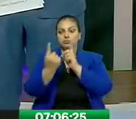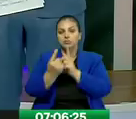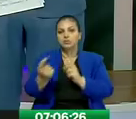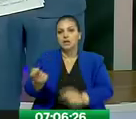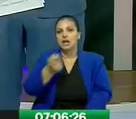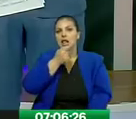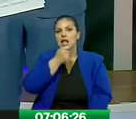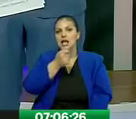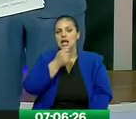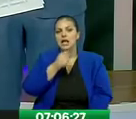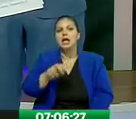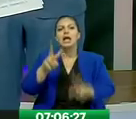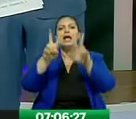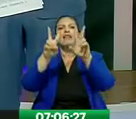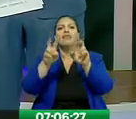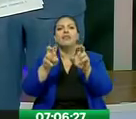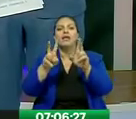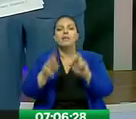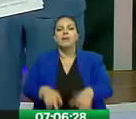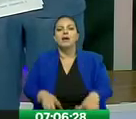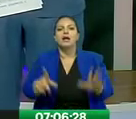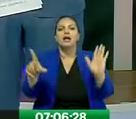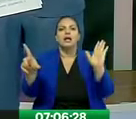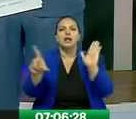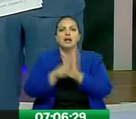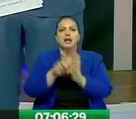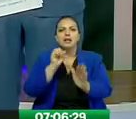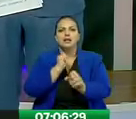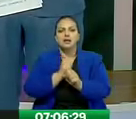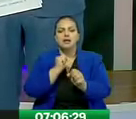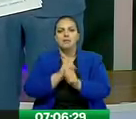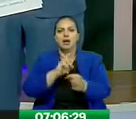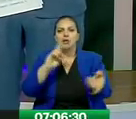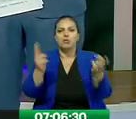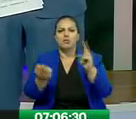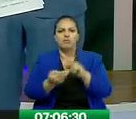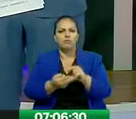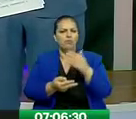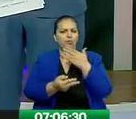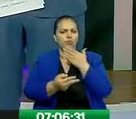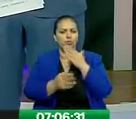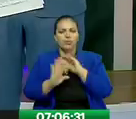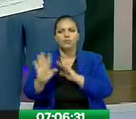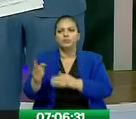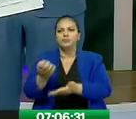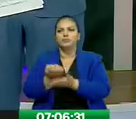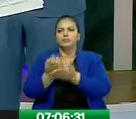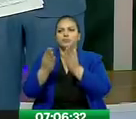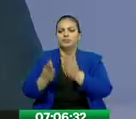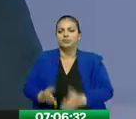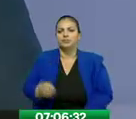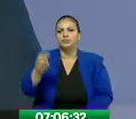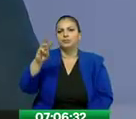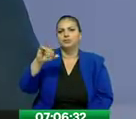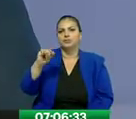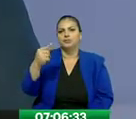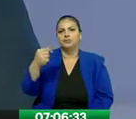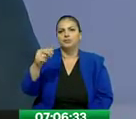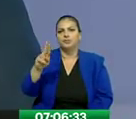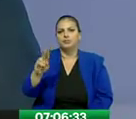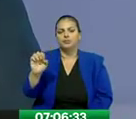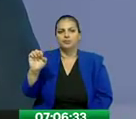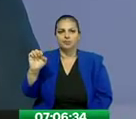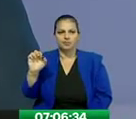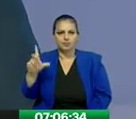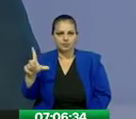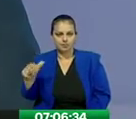reforma laboral, hemos invitado esta mañana en nuestra entrevista del día al economista Miguel Ángel González. Él es el presidente